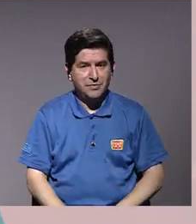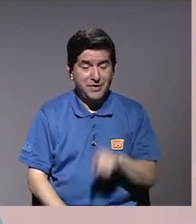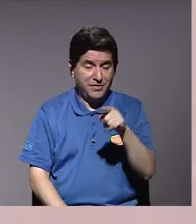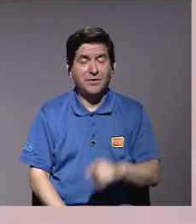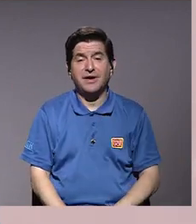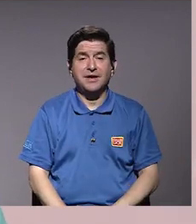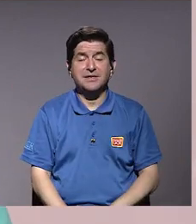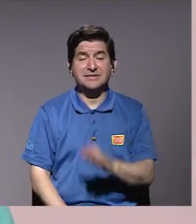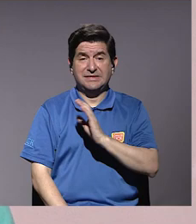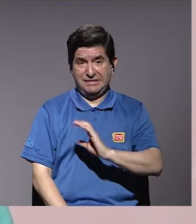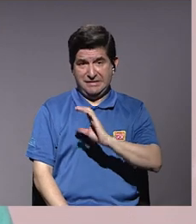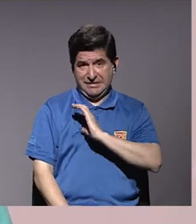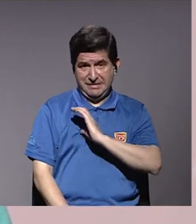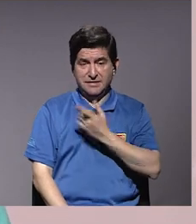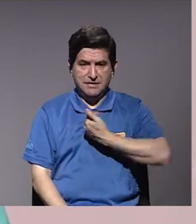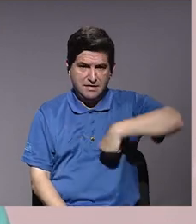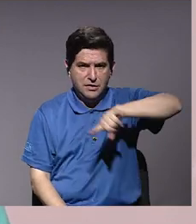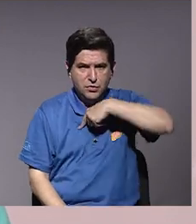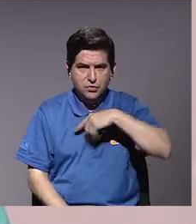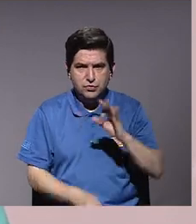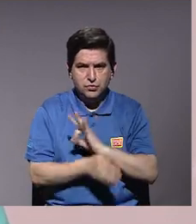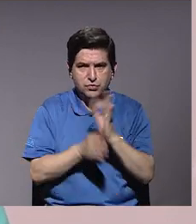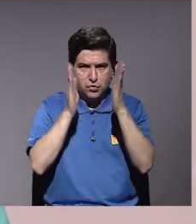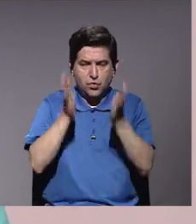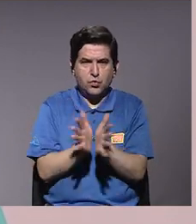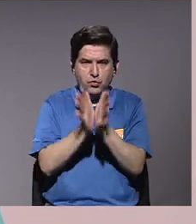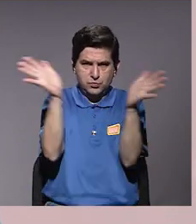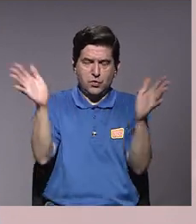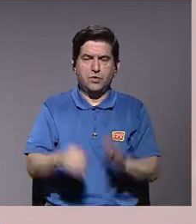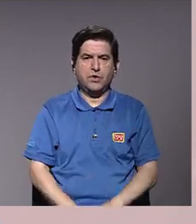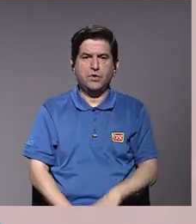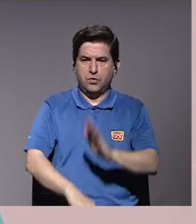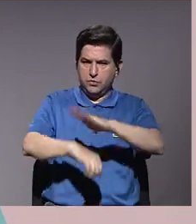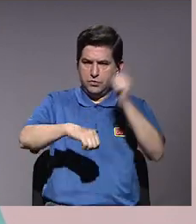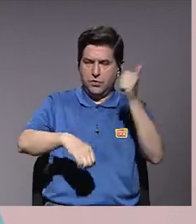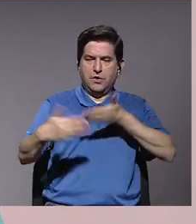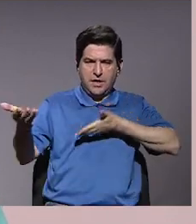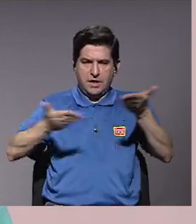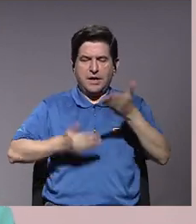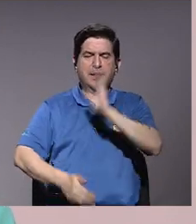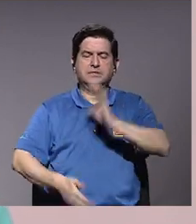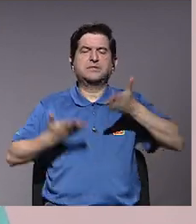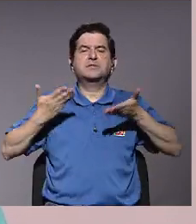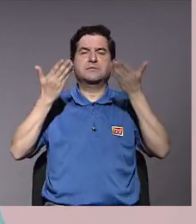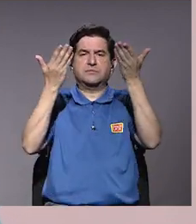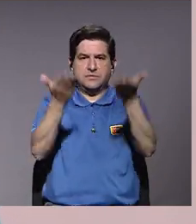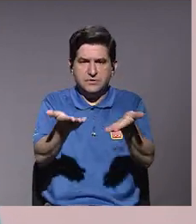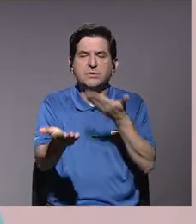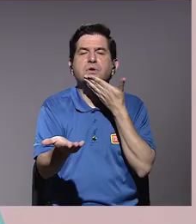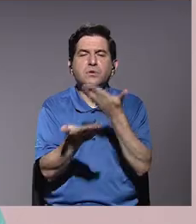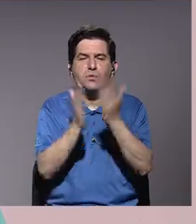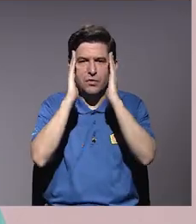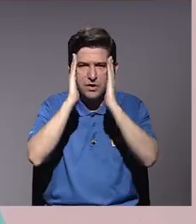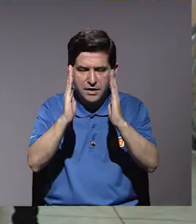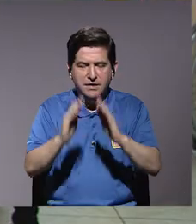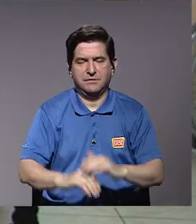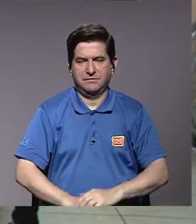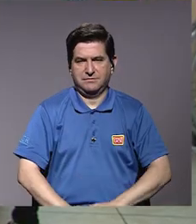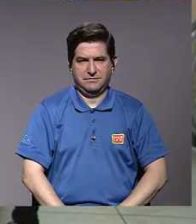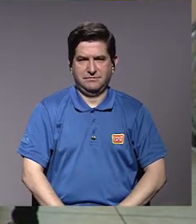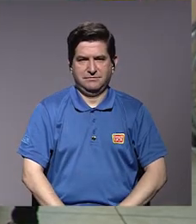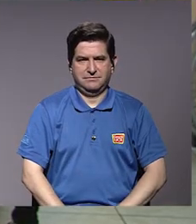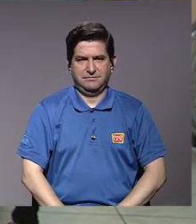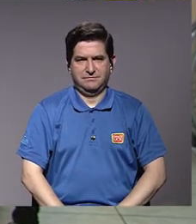lo cualitativo. El tema de que nosotros, como funcionarios públicos, estamos llamados a brindar siempre un servicio de calidad, con buen trato, con